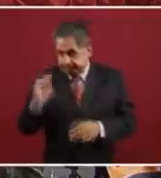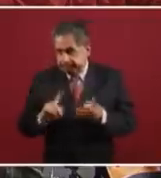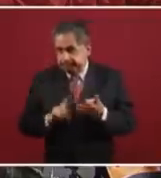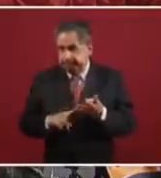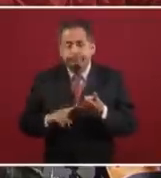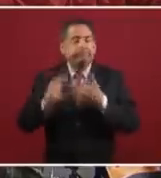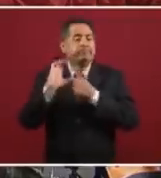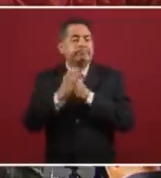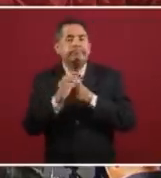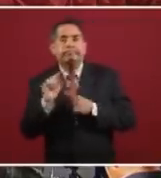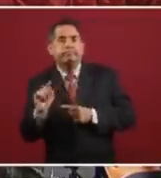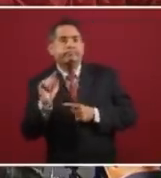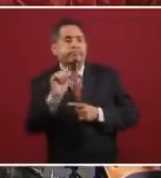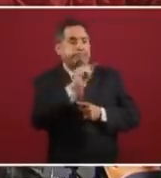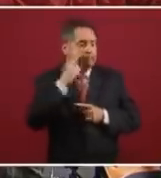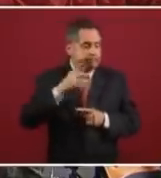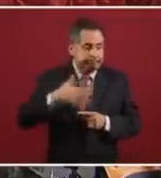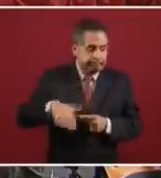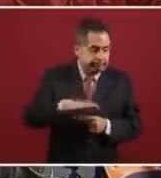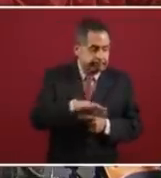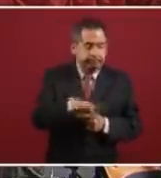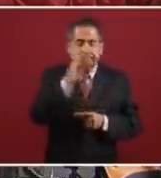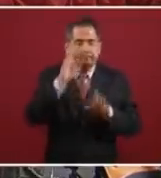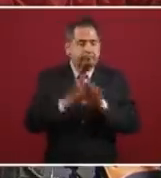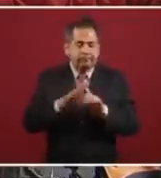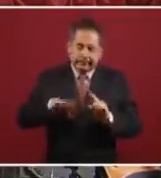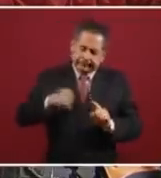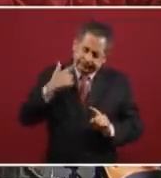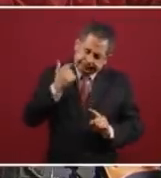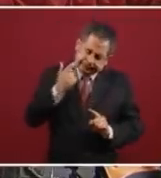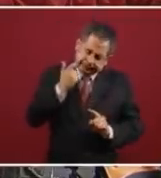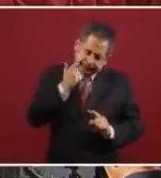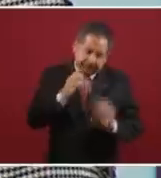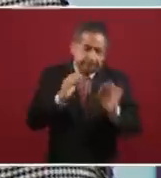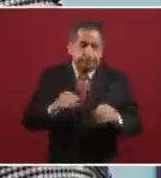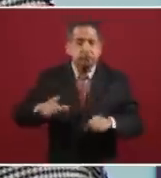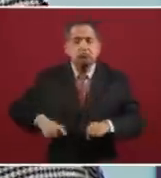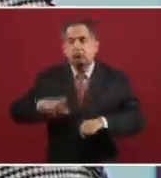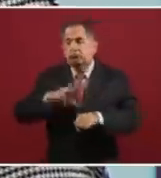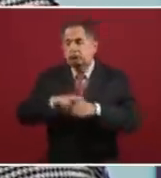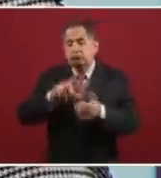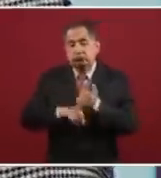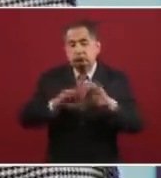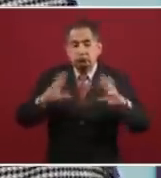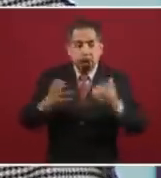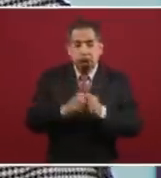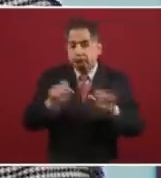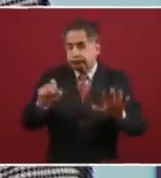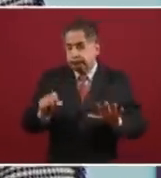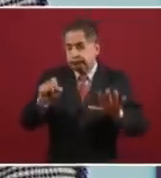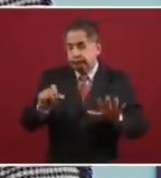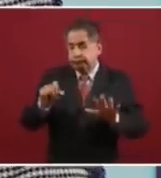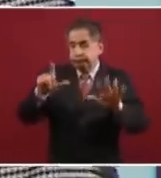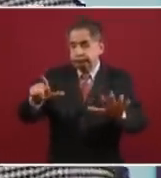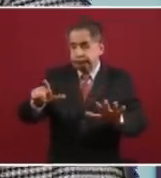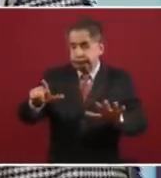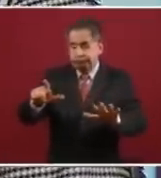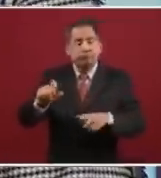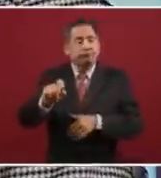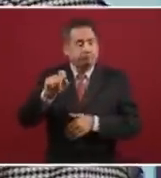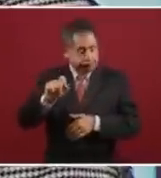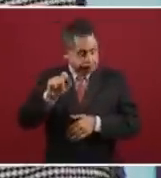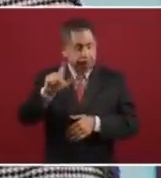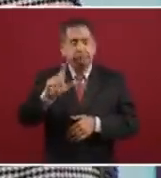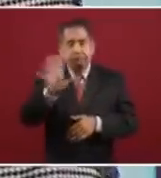comisiones locales de búsqueda. Realmente ha sido un esfuerzo de los señores gobernadores, son 27 comisiones locales que ya se